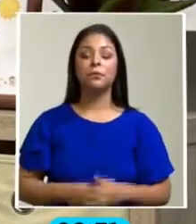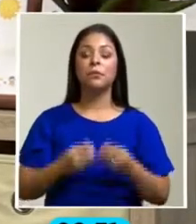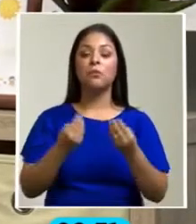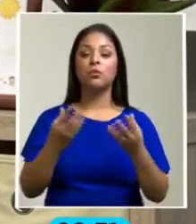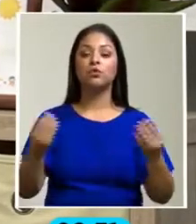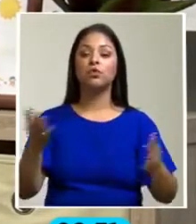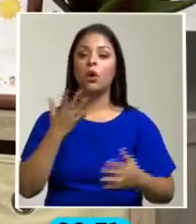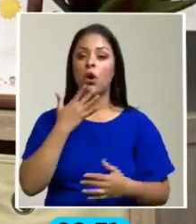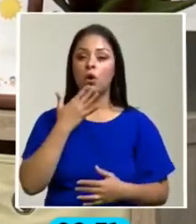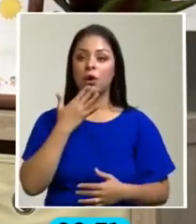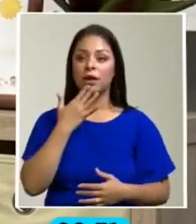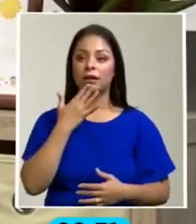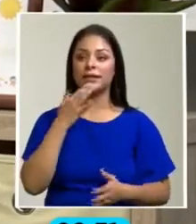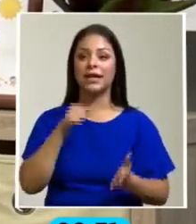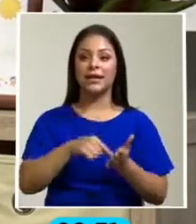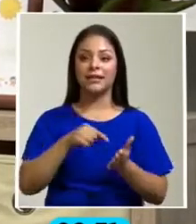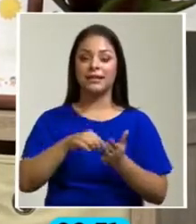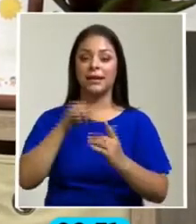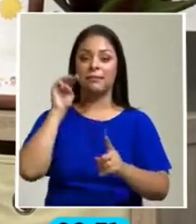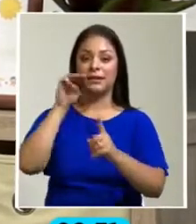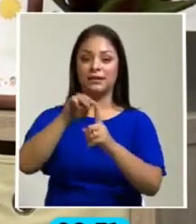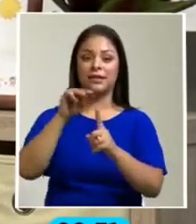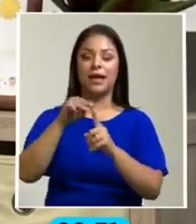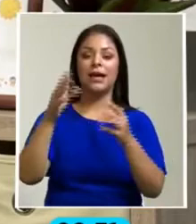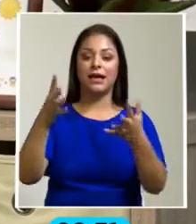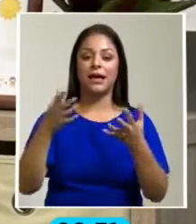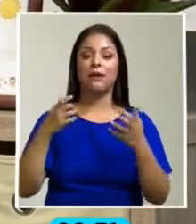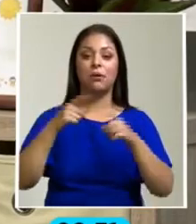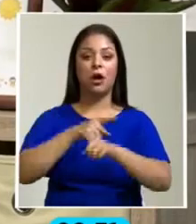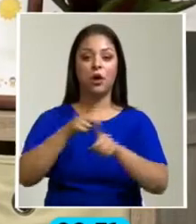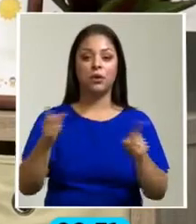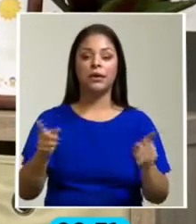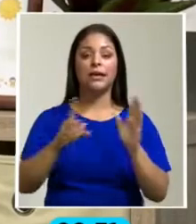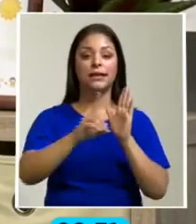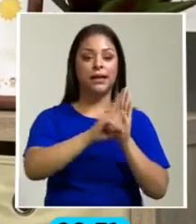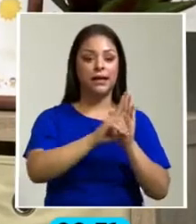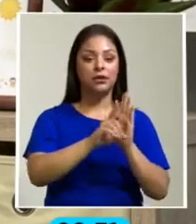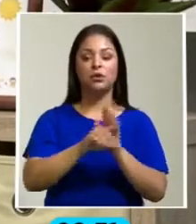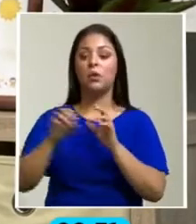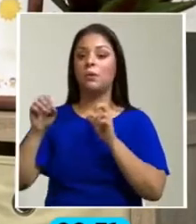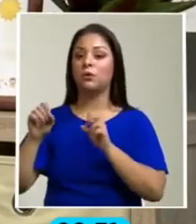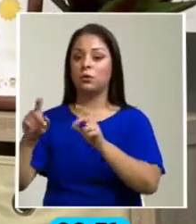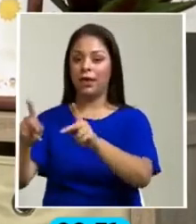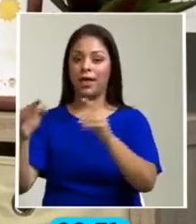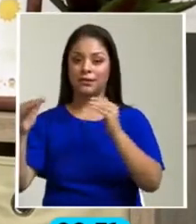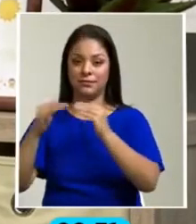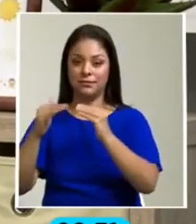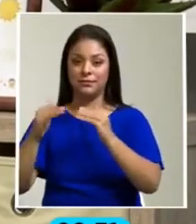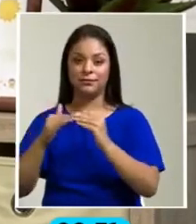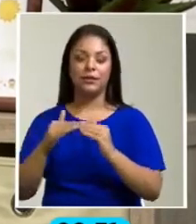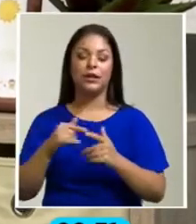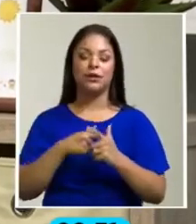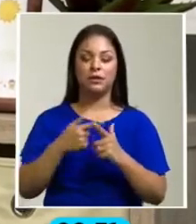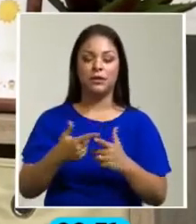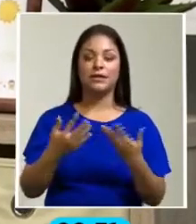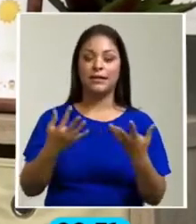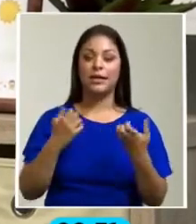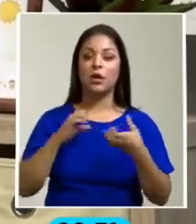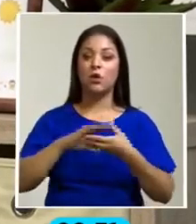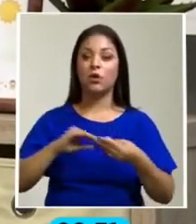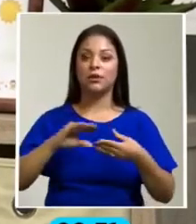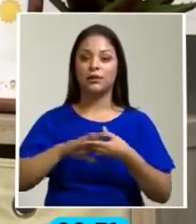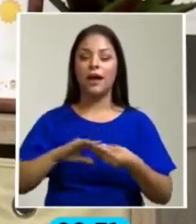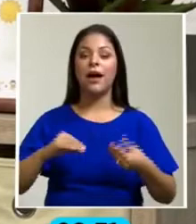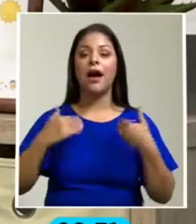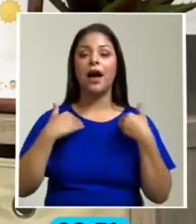todo este mensaje que queremos darles a ustedes de derechos y oportunidades. Por eso les voy a comentar entonces que tenemos una